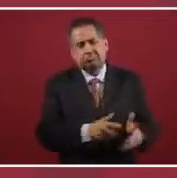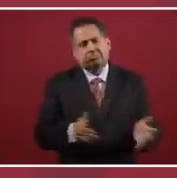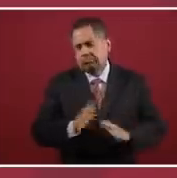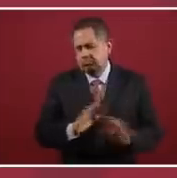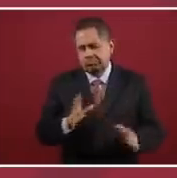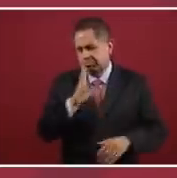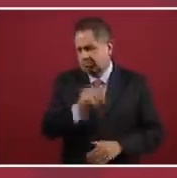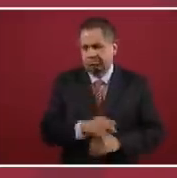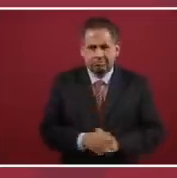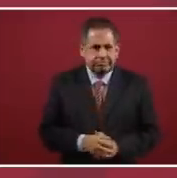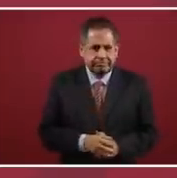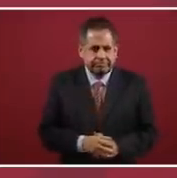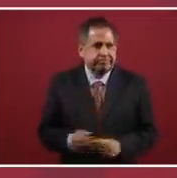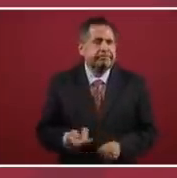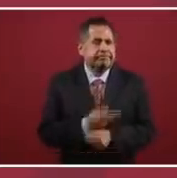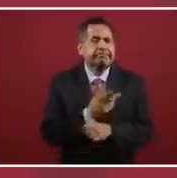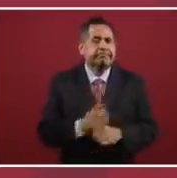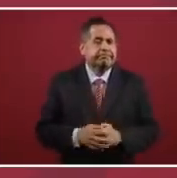¿Qué pasaba?